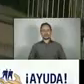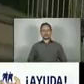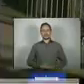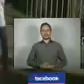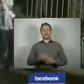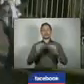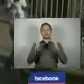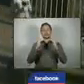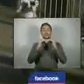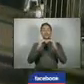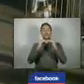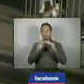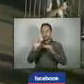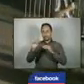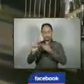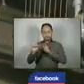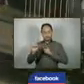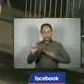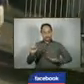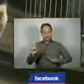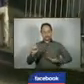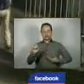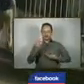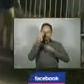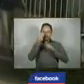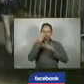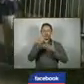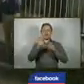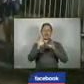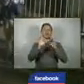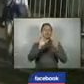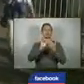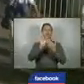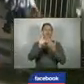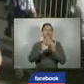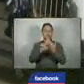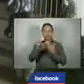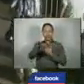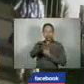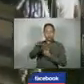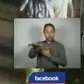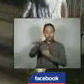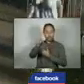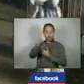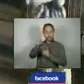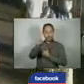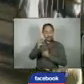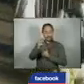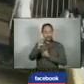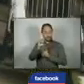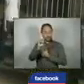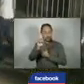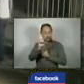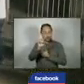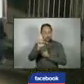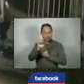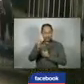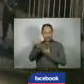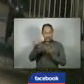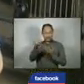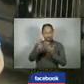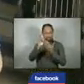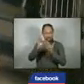Asimismo, el mandatario brindó algunos datos de los proyectos que se están realizando acá, en este cacerío del